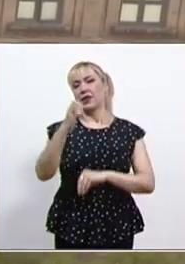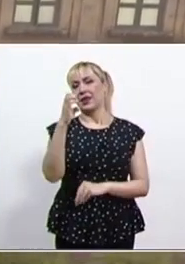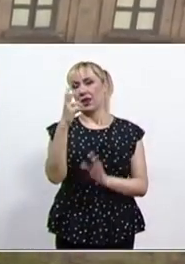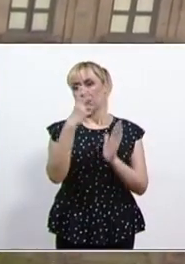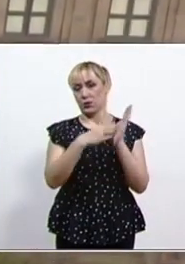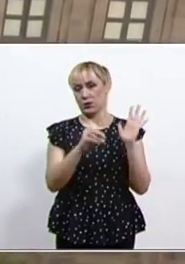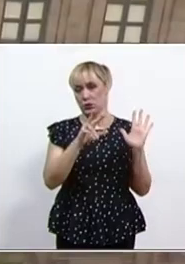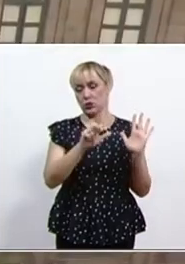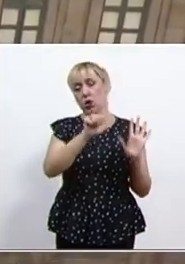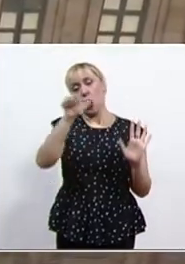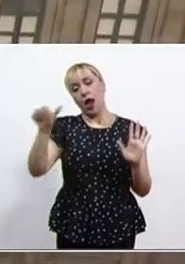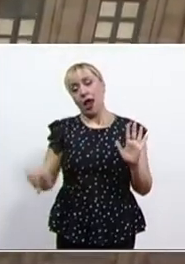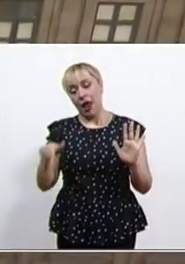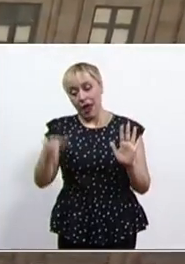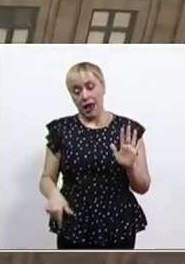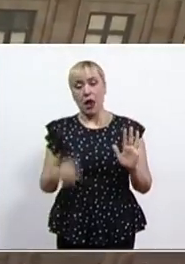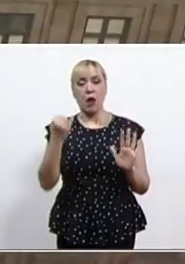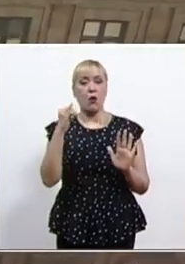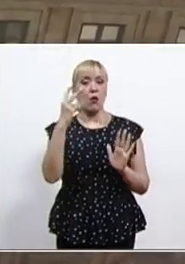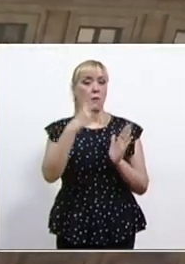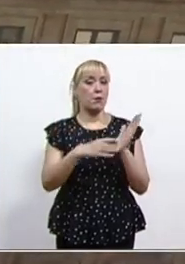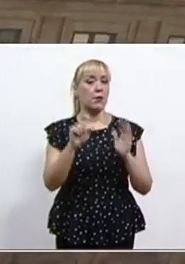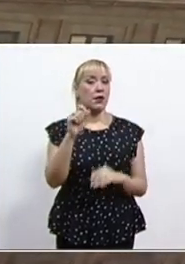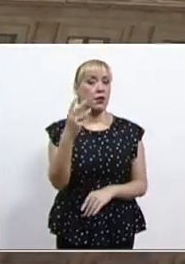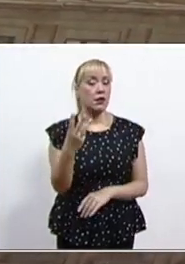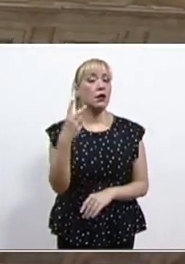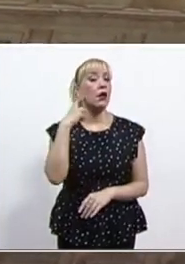a junio de 2023 se han iniciado